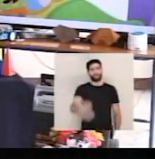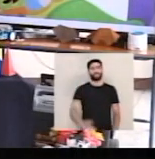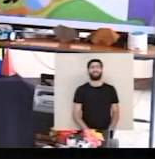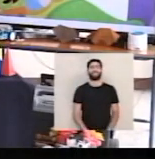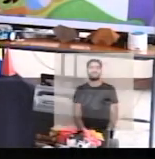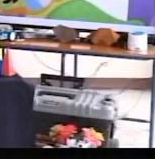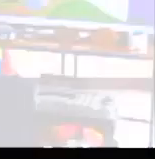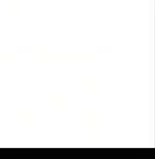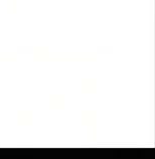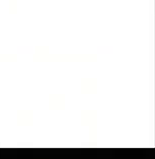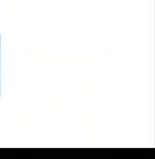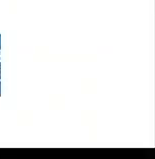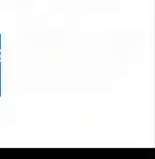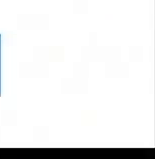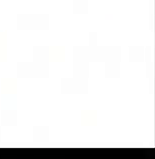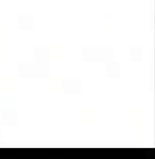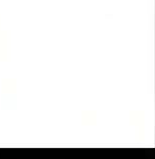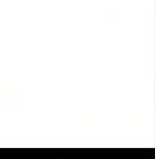la próxima!